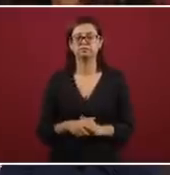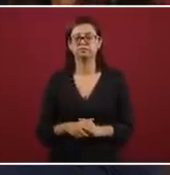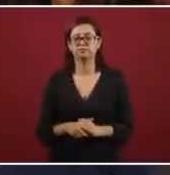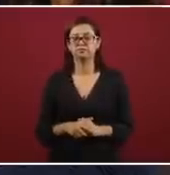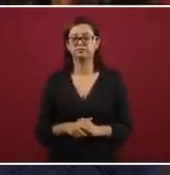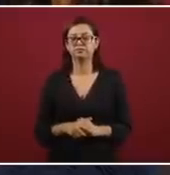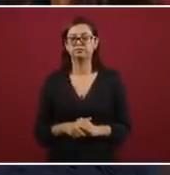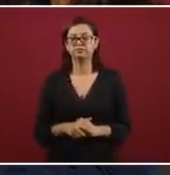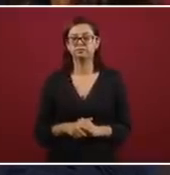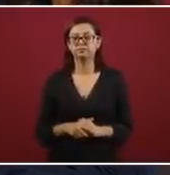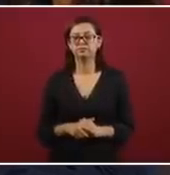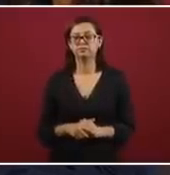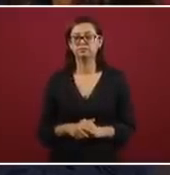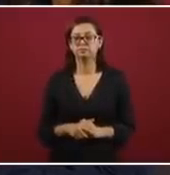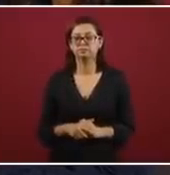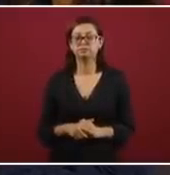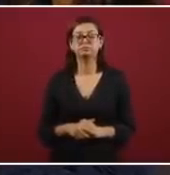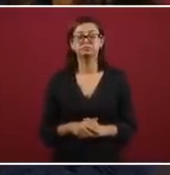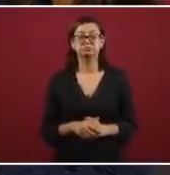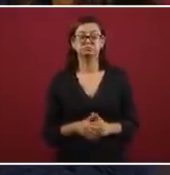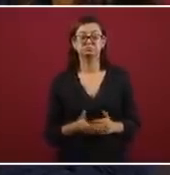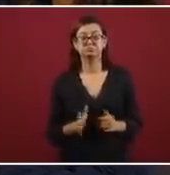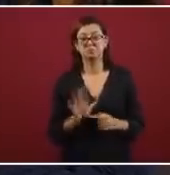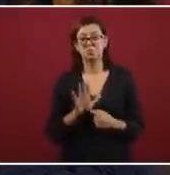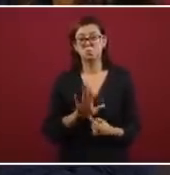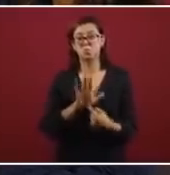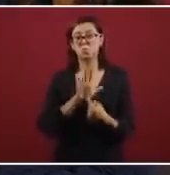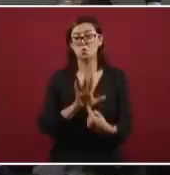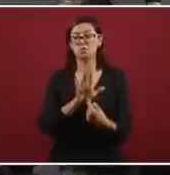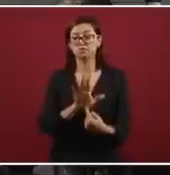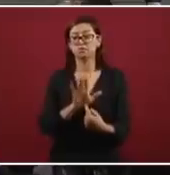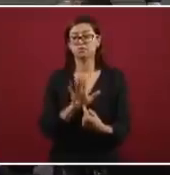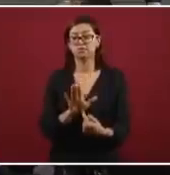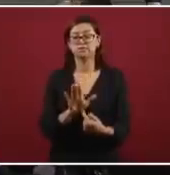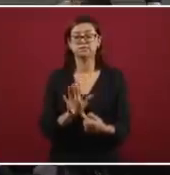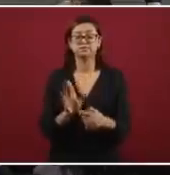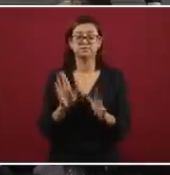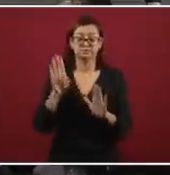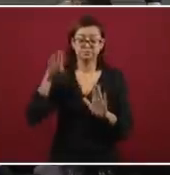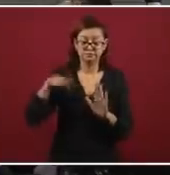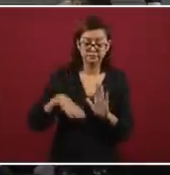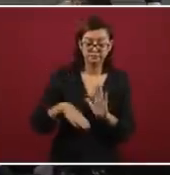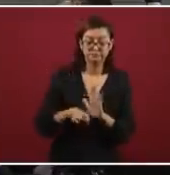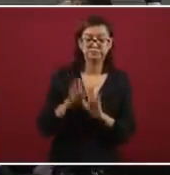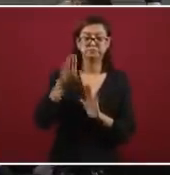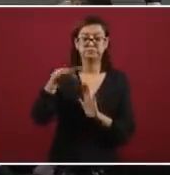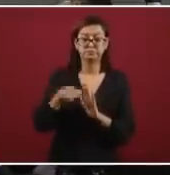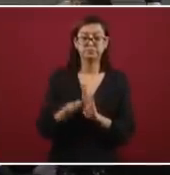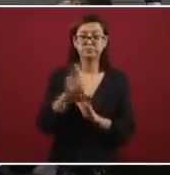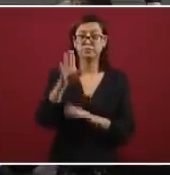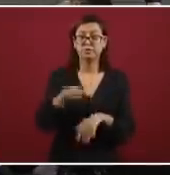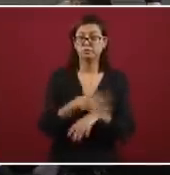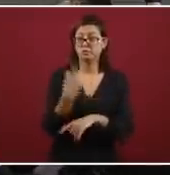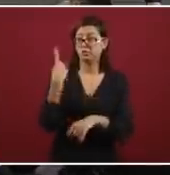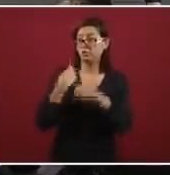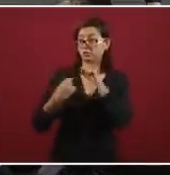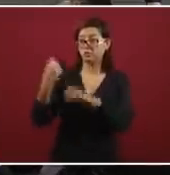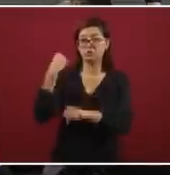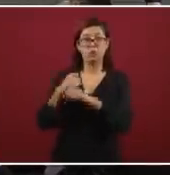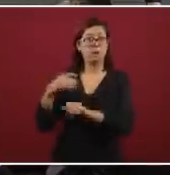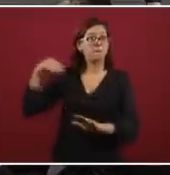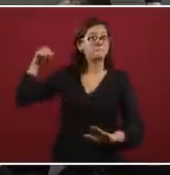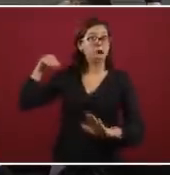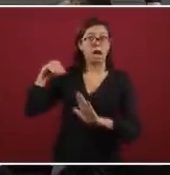bueno, este es el comportamiento. Se detuvo, como decía el señor presidente, la caída, se